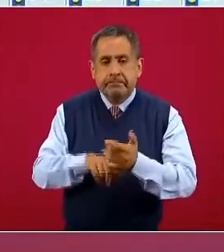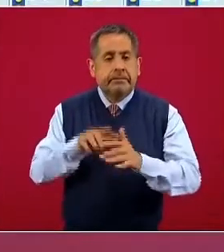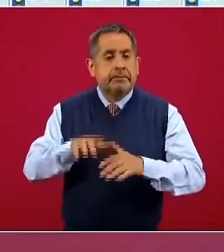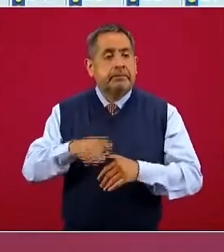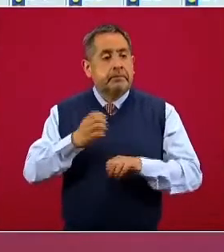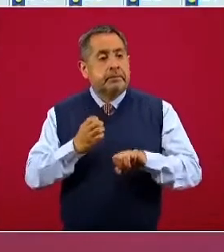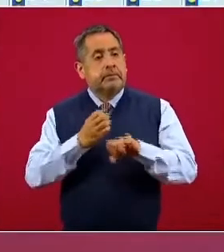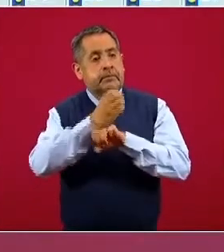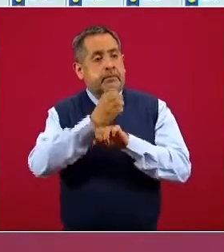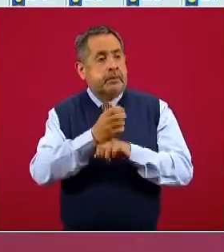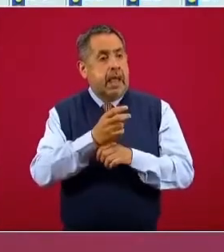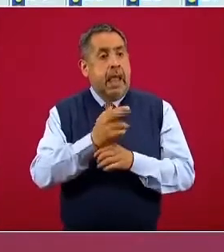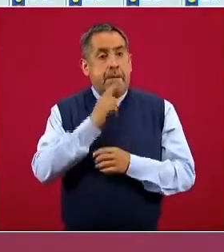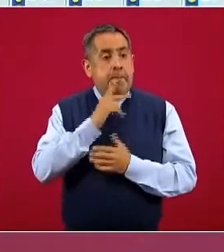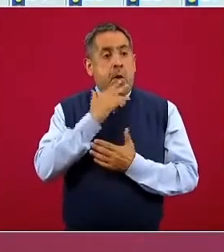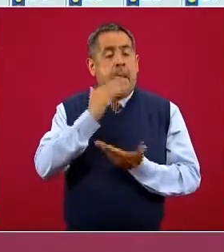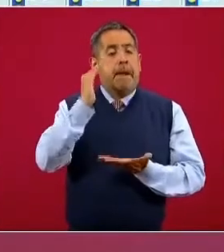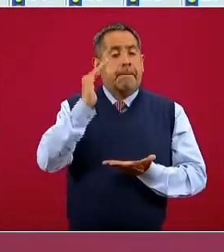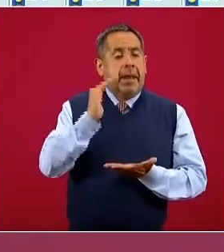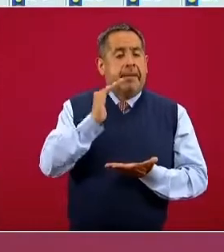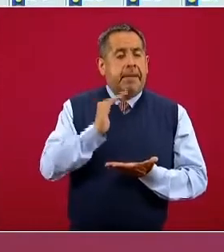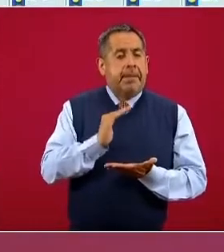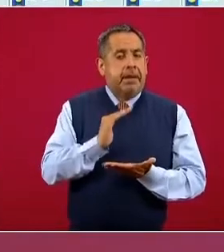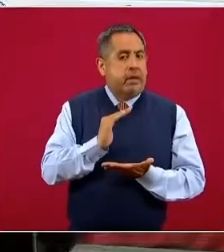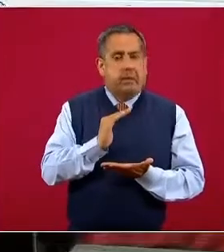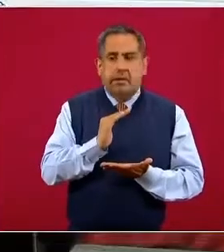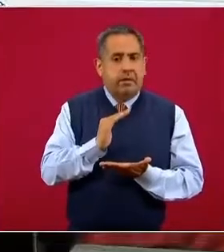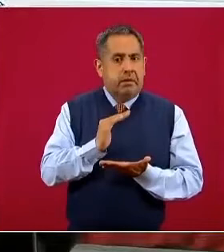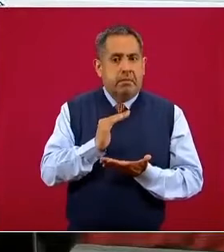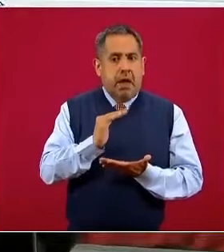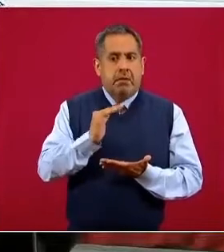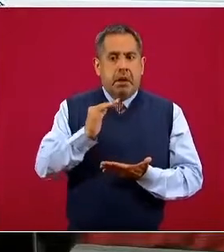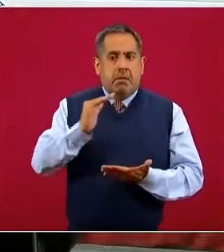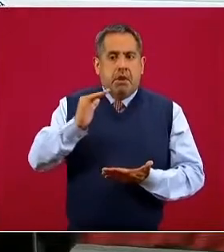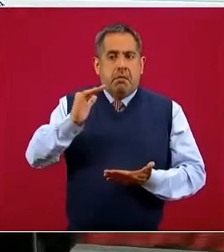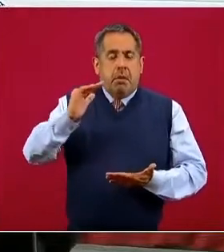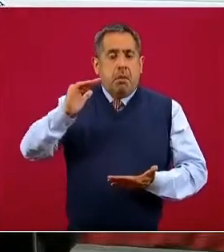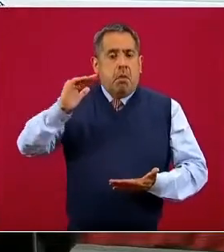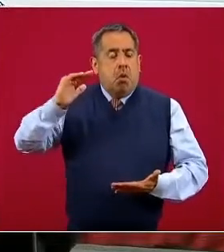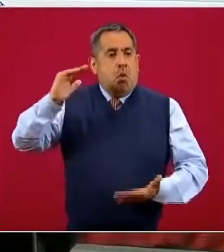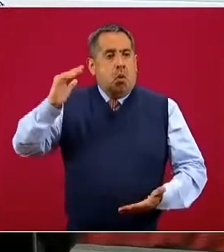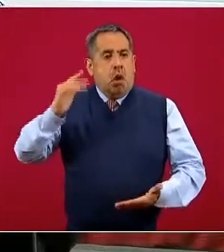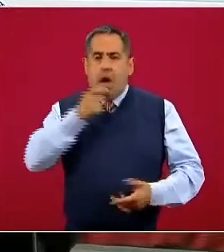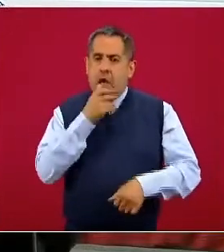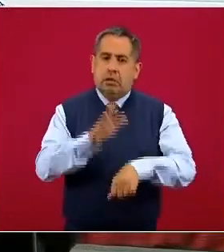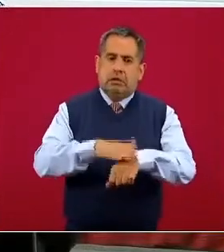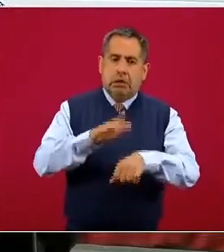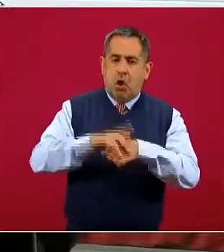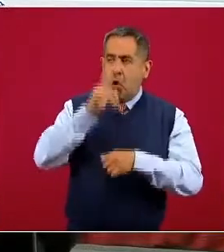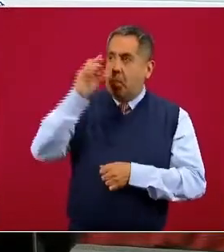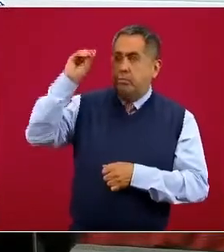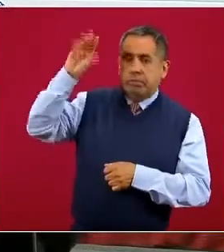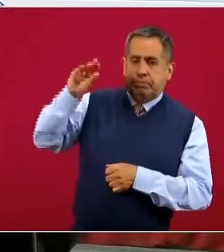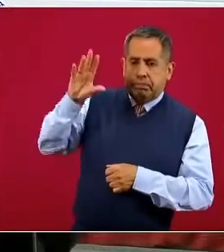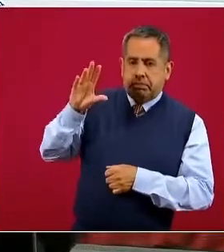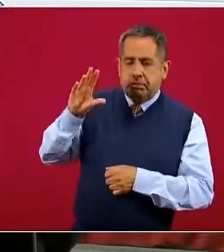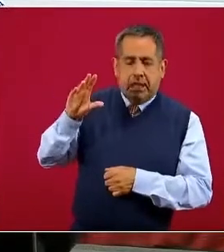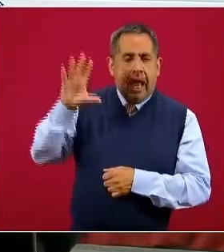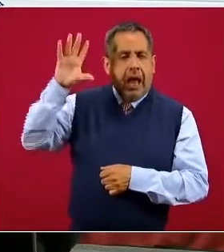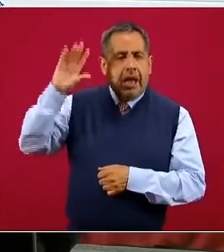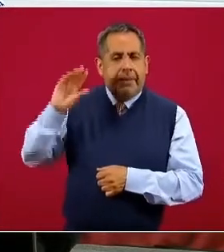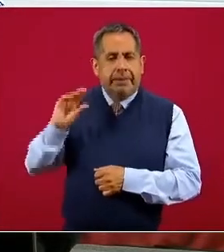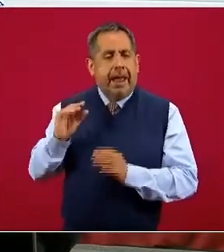en vez de continuar con la disminución de su riesgo, lo empieza a incrementar, y entonces, por lo tanto, en vez de